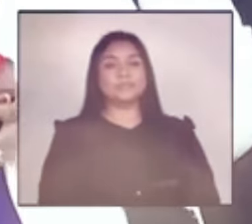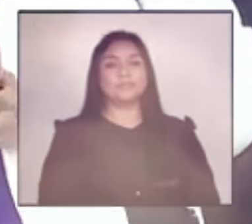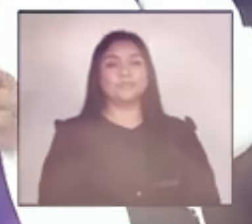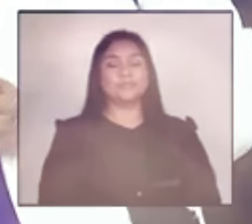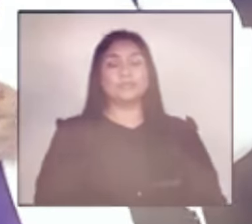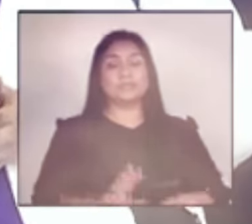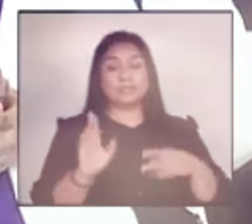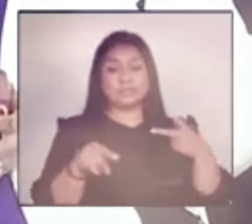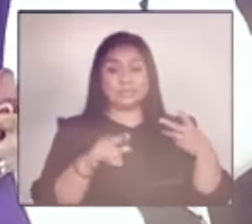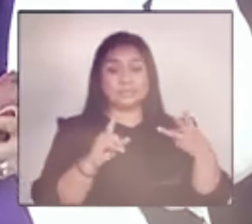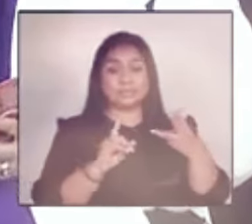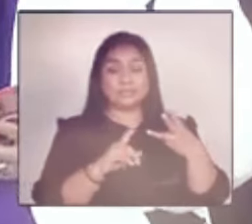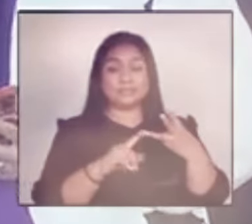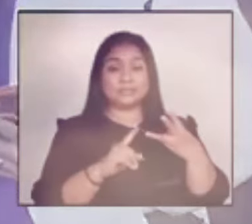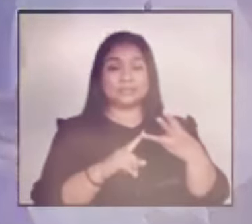es que reconocemos